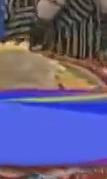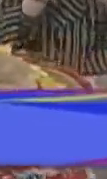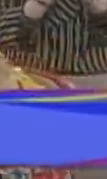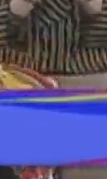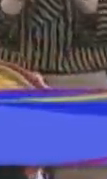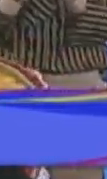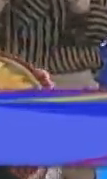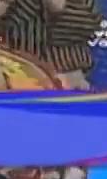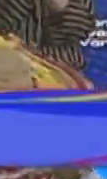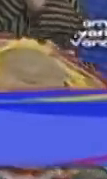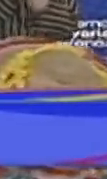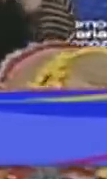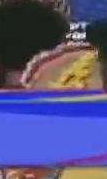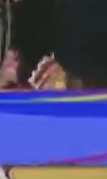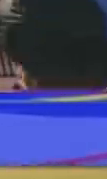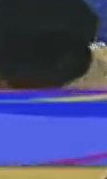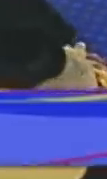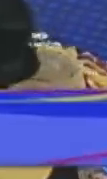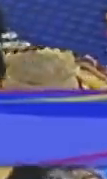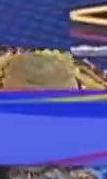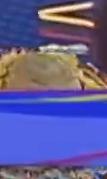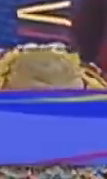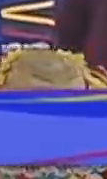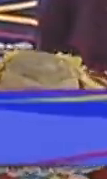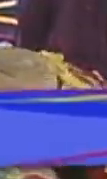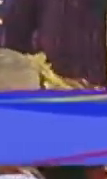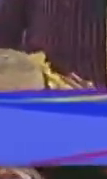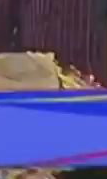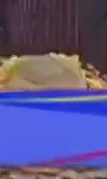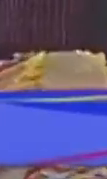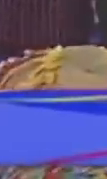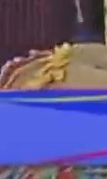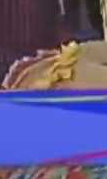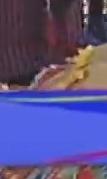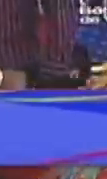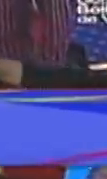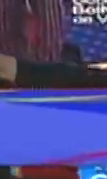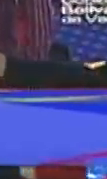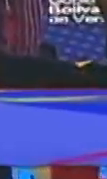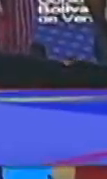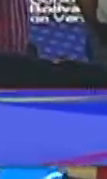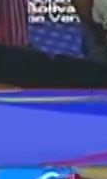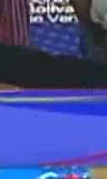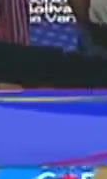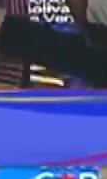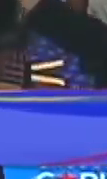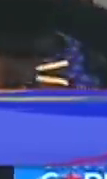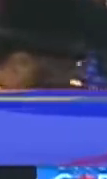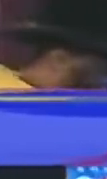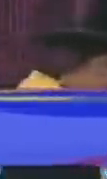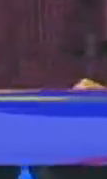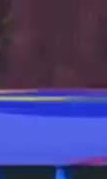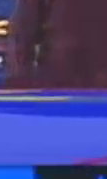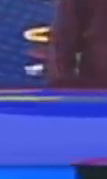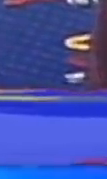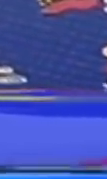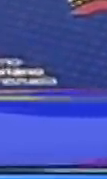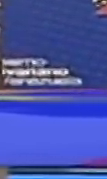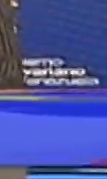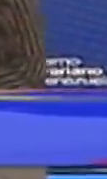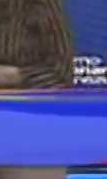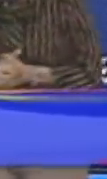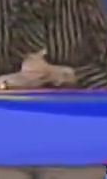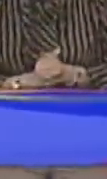Ambiente que se vive acá desde el Polideportivo Profesor Francisco Mujica, donde llega el presidente Nicolás Maduro